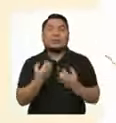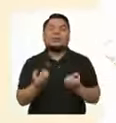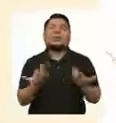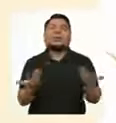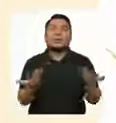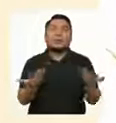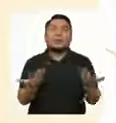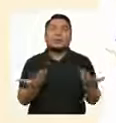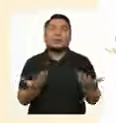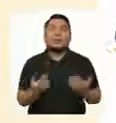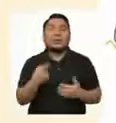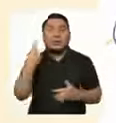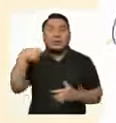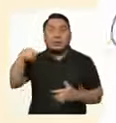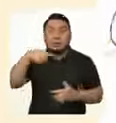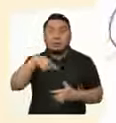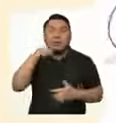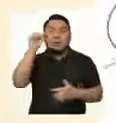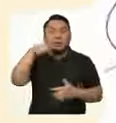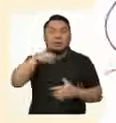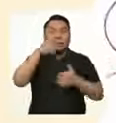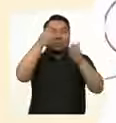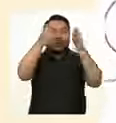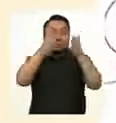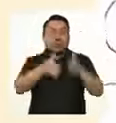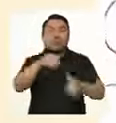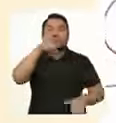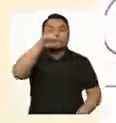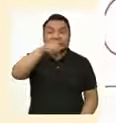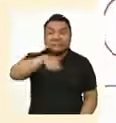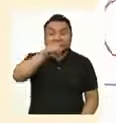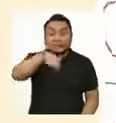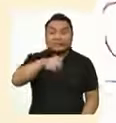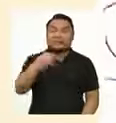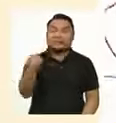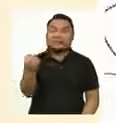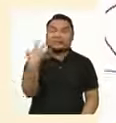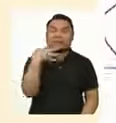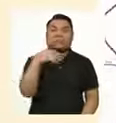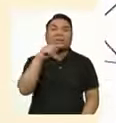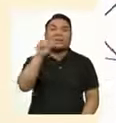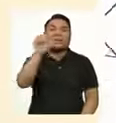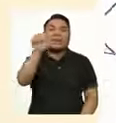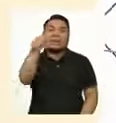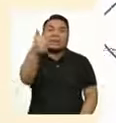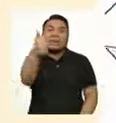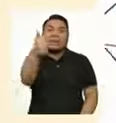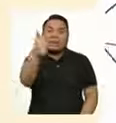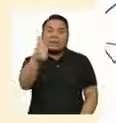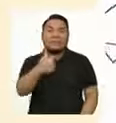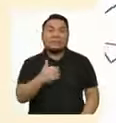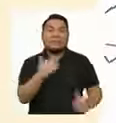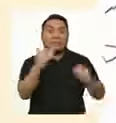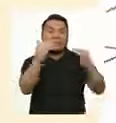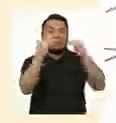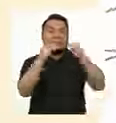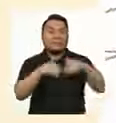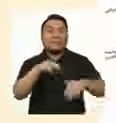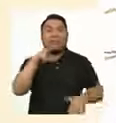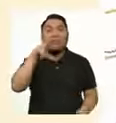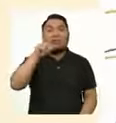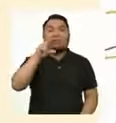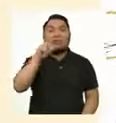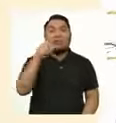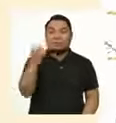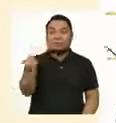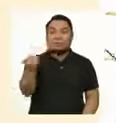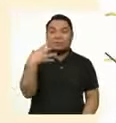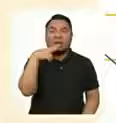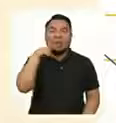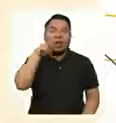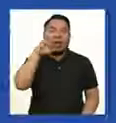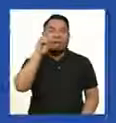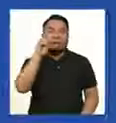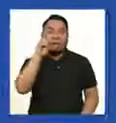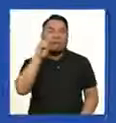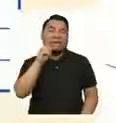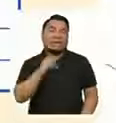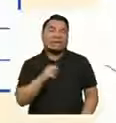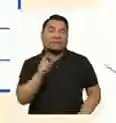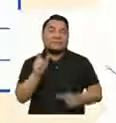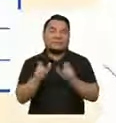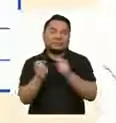que para la categoría sí, 10 rayitas. Y para la categoría no, 20